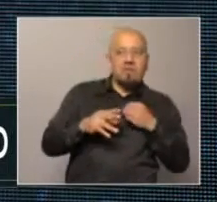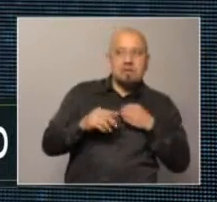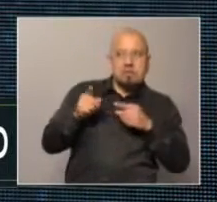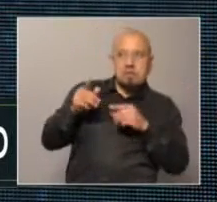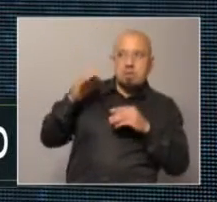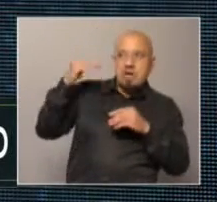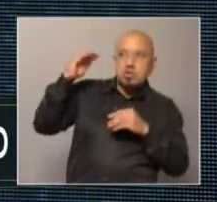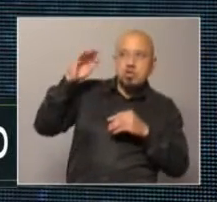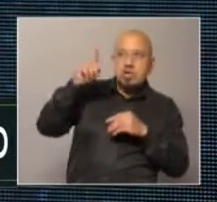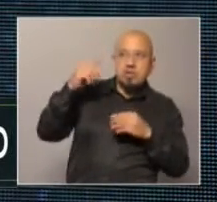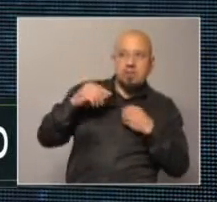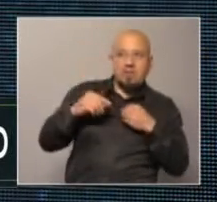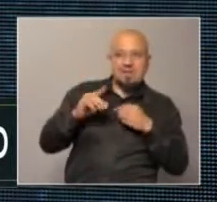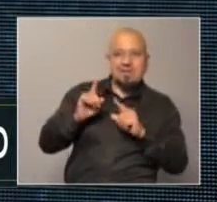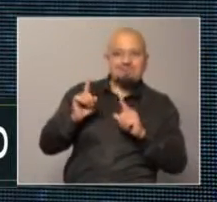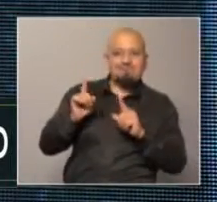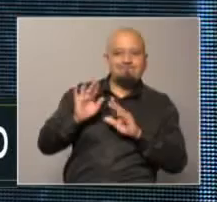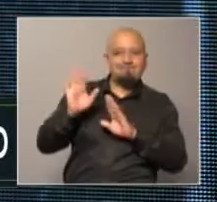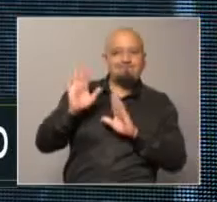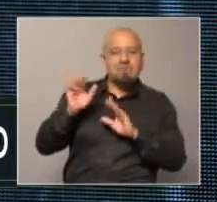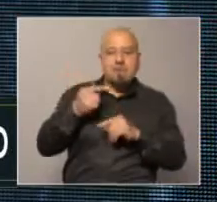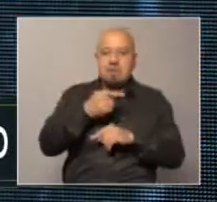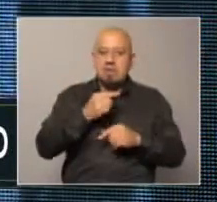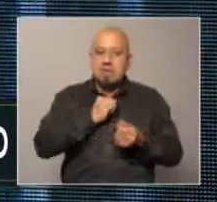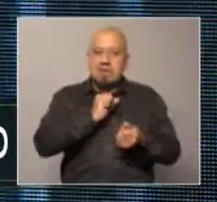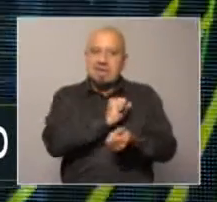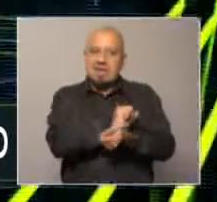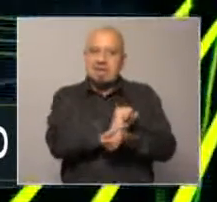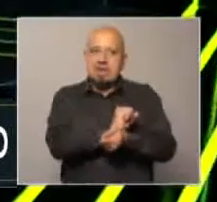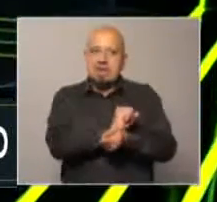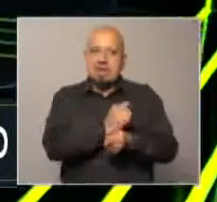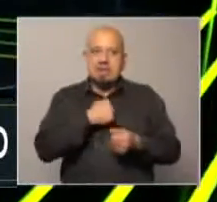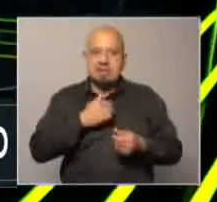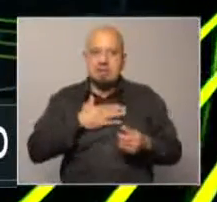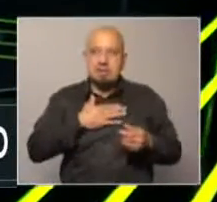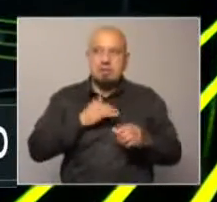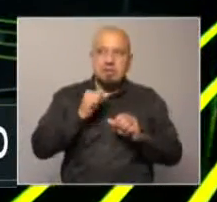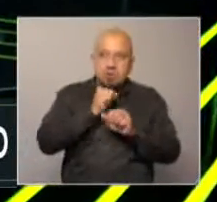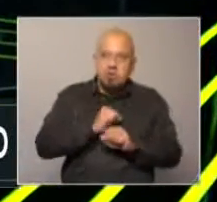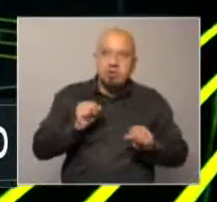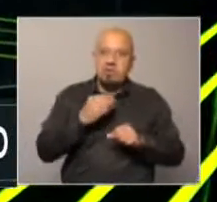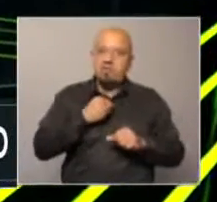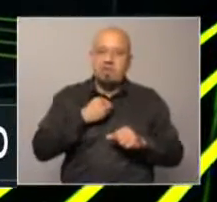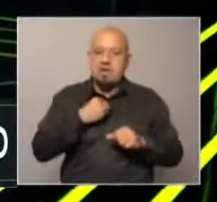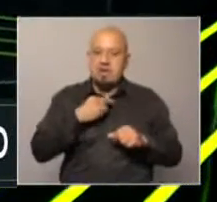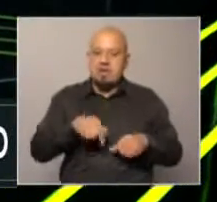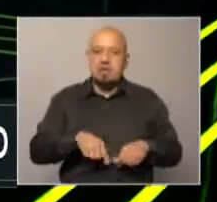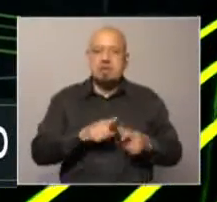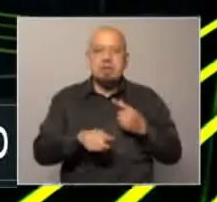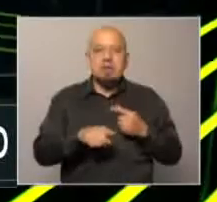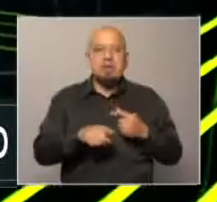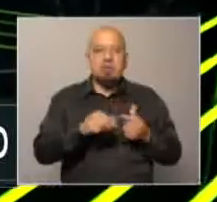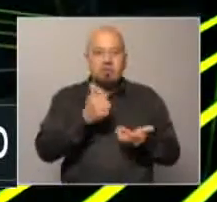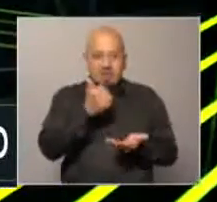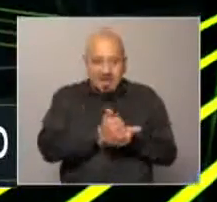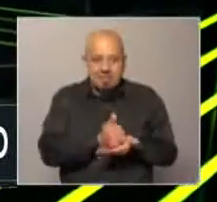dicen que estar en cana te saca lo peor de vos, uh-huh. Que no puedes confiar en nadie allí y que los